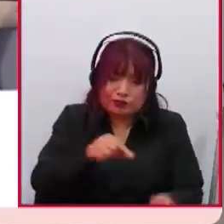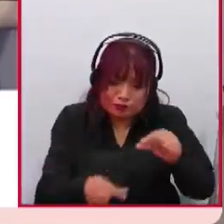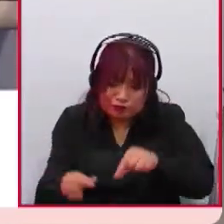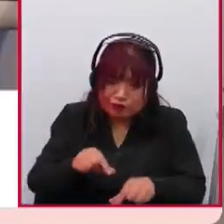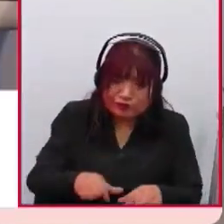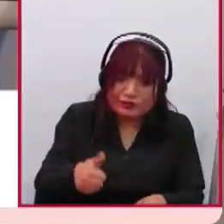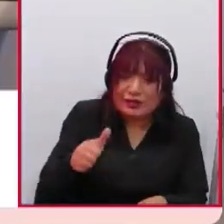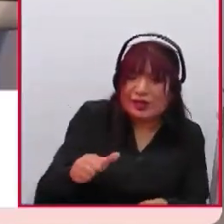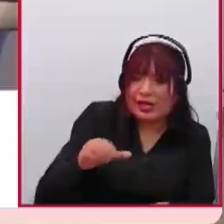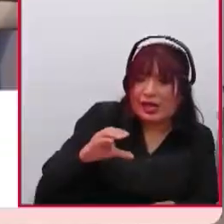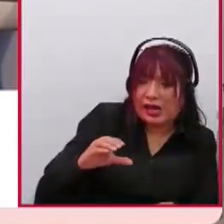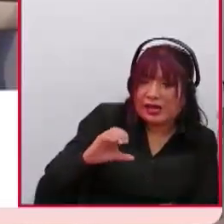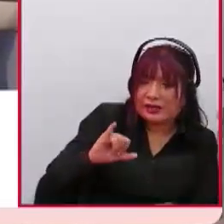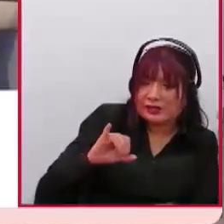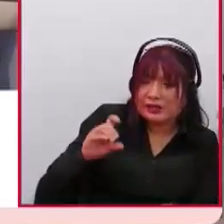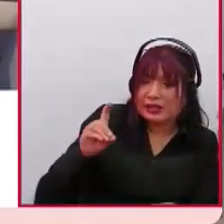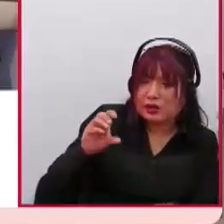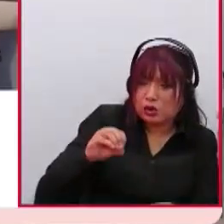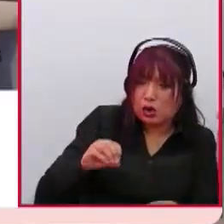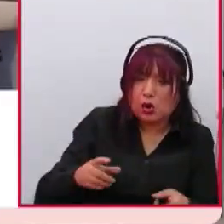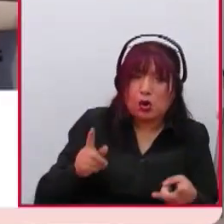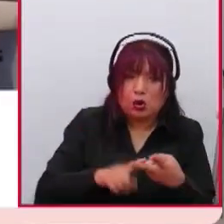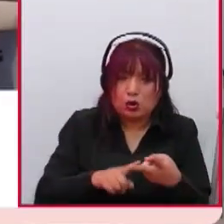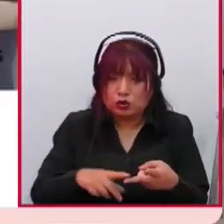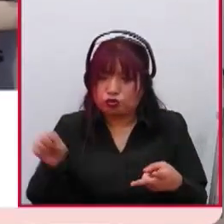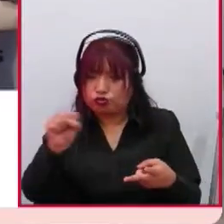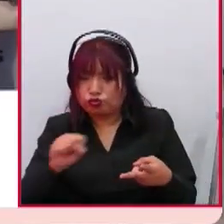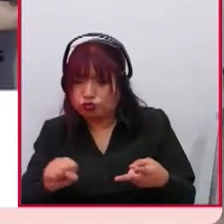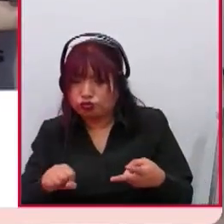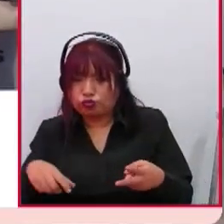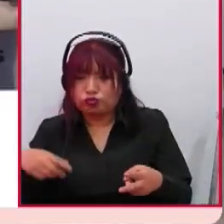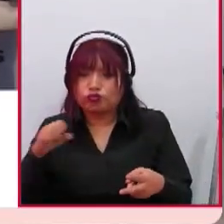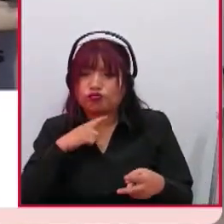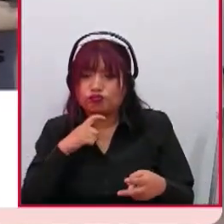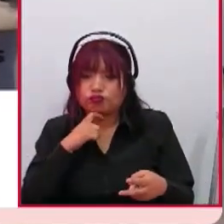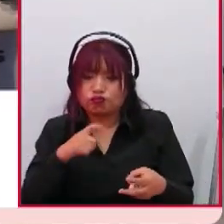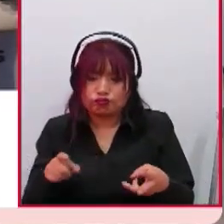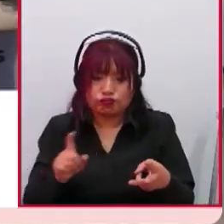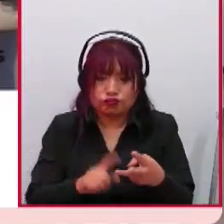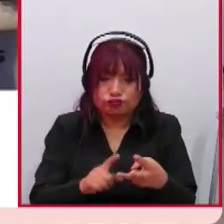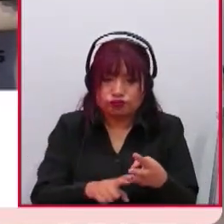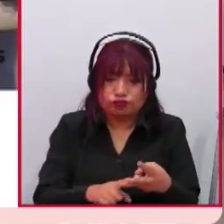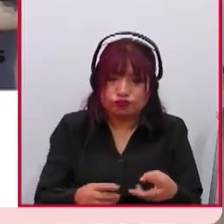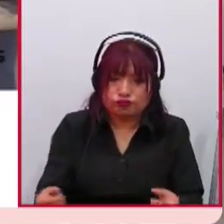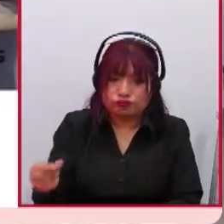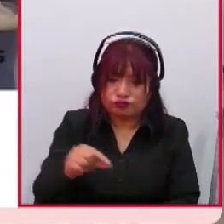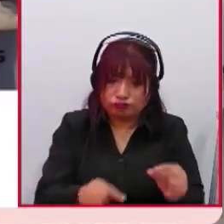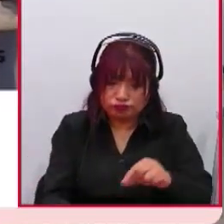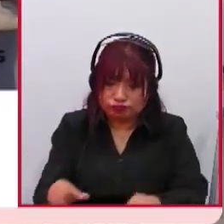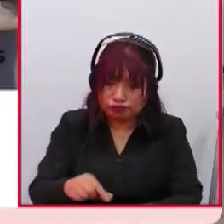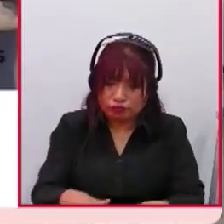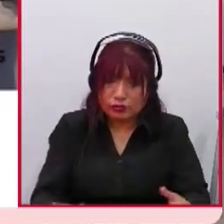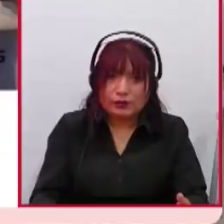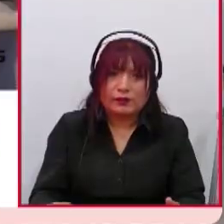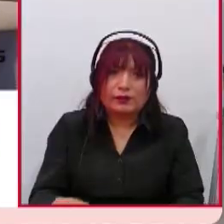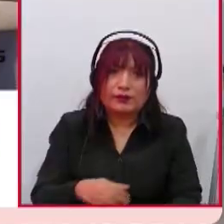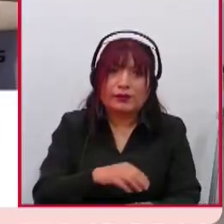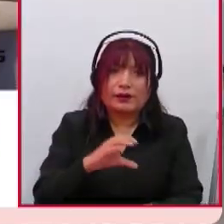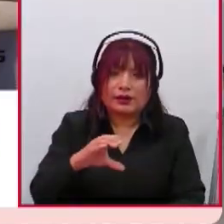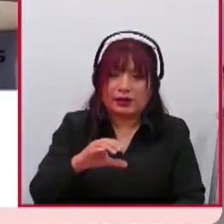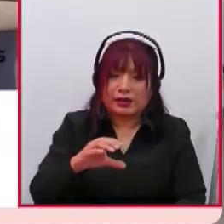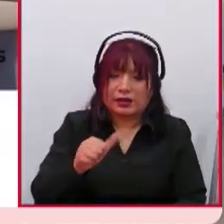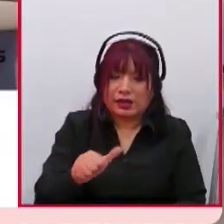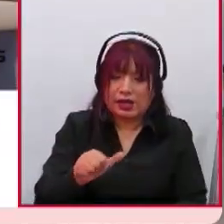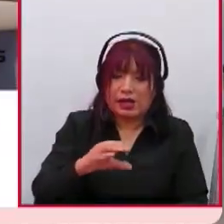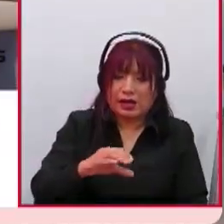Los sulfuros en medio ácido tienden a generar este reactivo, ¿no? El ácido sulfídrico que le llaman, ¿no?